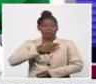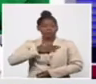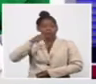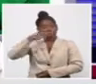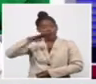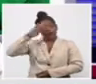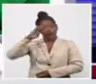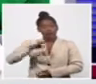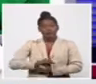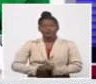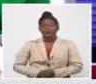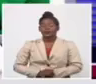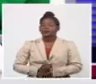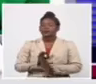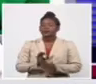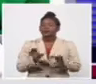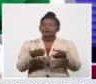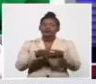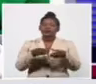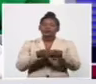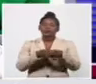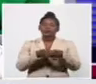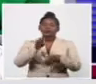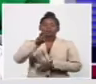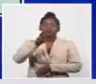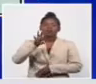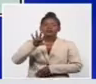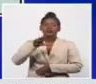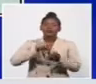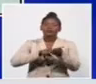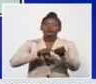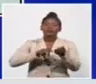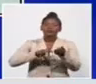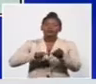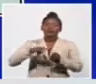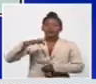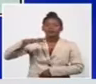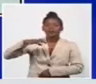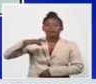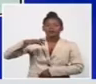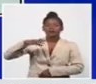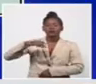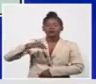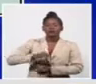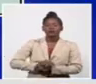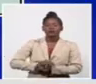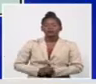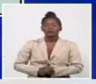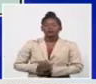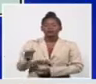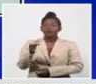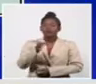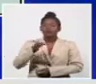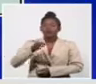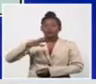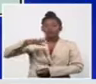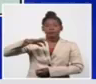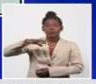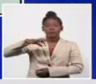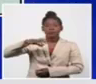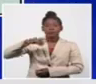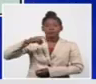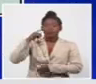De ellos, 35 de la provincia de Pinar del Río. Del municipio Pinar, el mayor número,